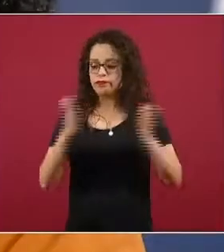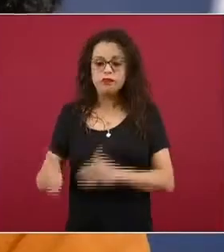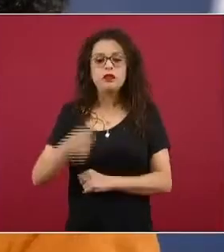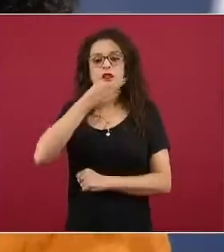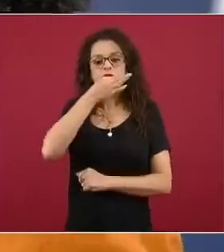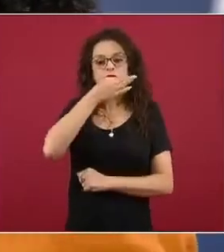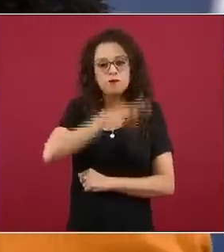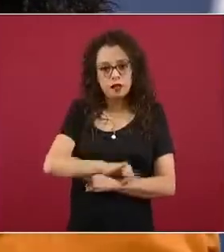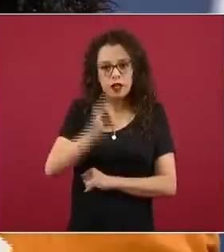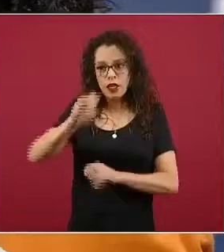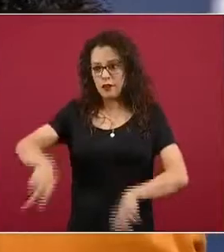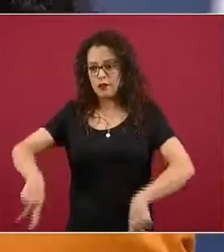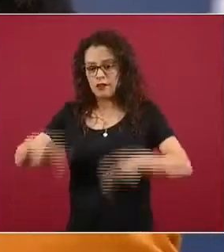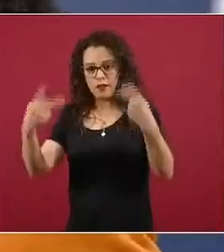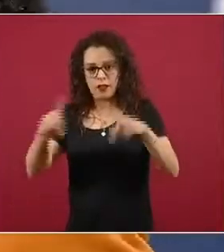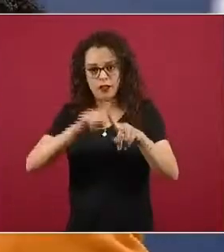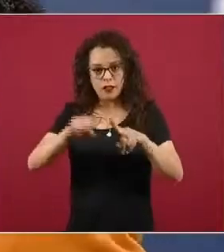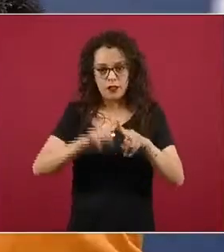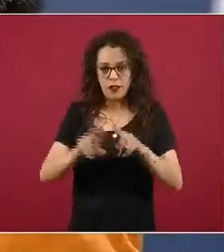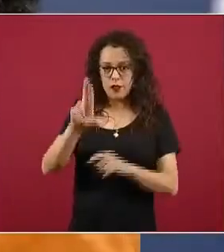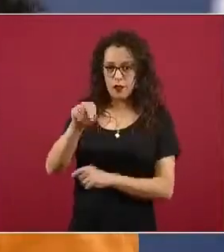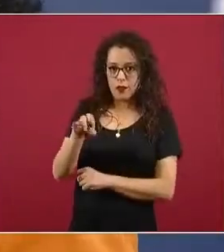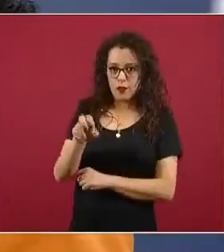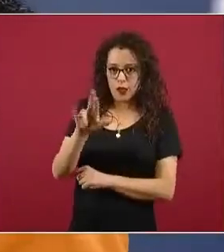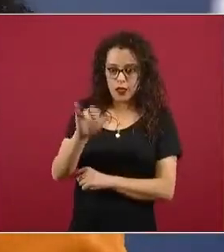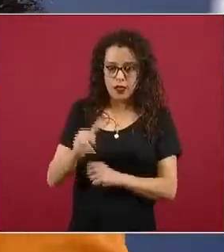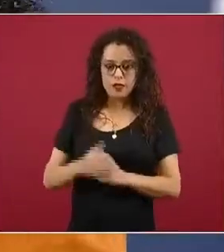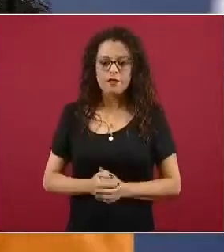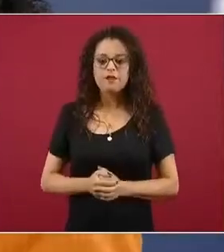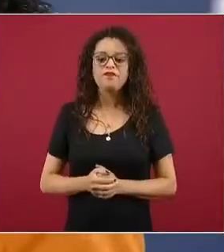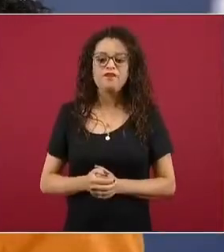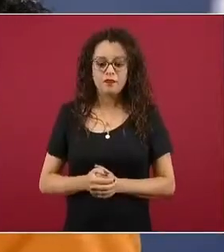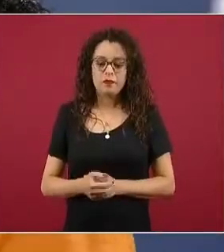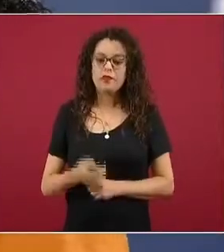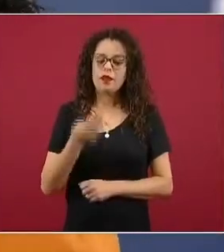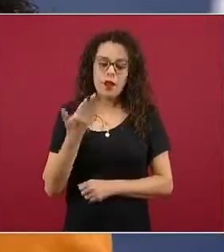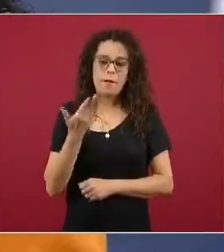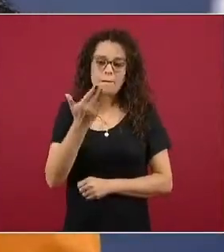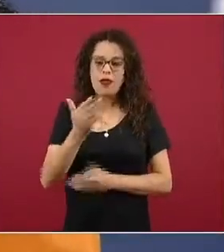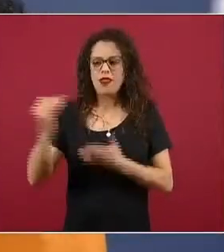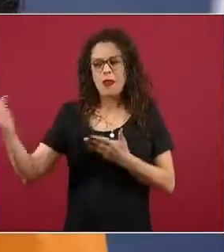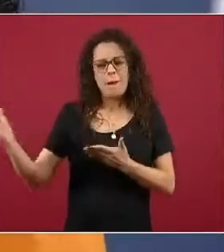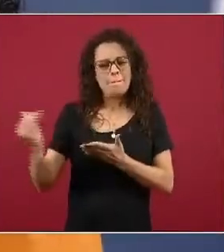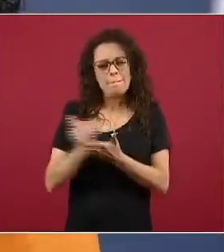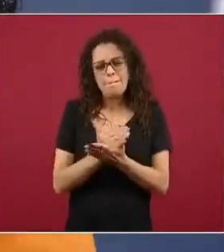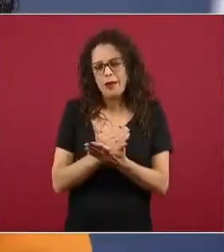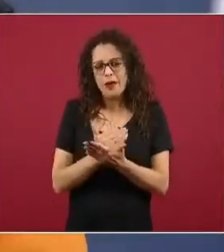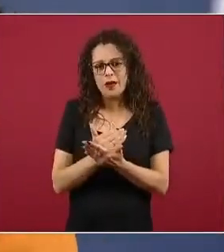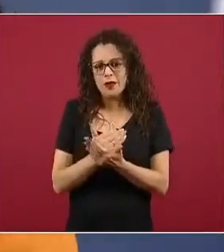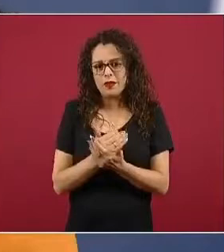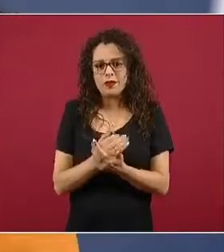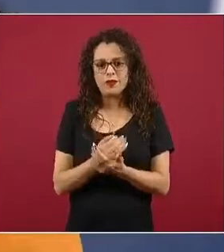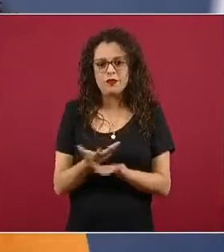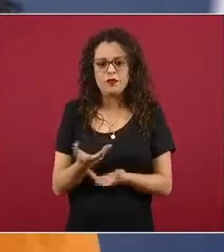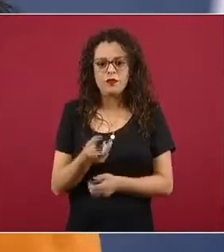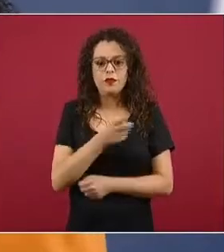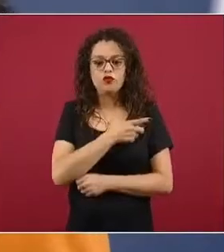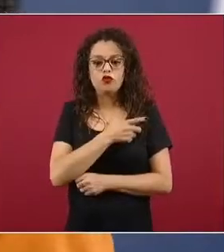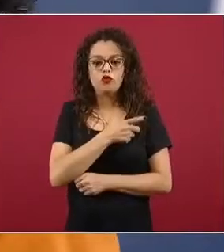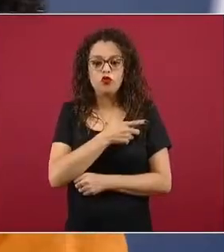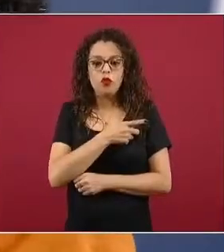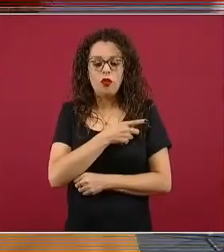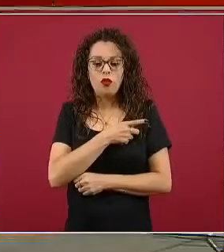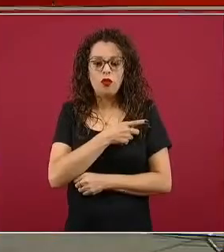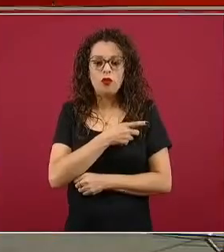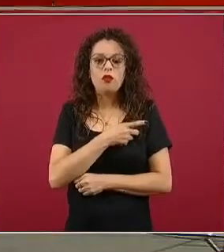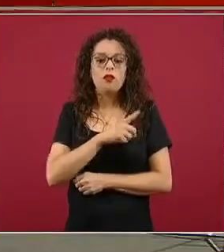y las celebraciones pedimos que se reduzcan al mínimo, solo las personas que conviven, que celebren. Ya habrá